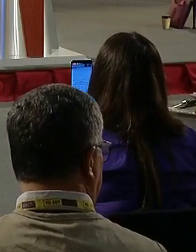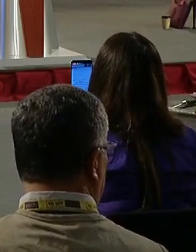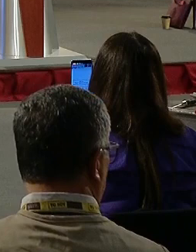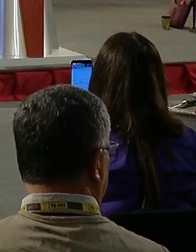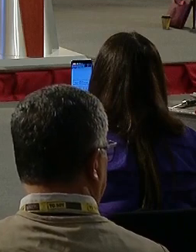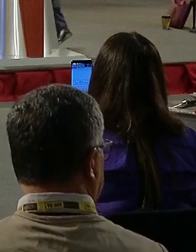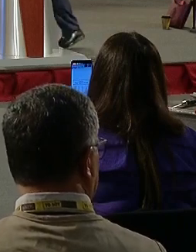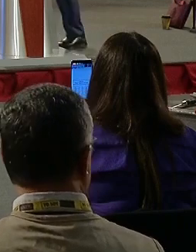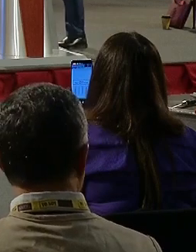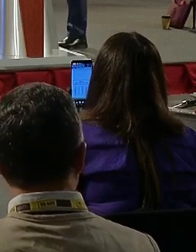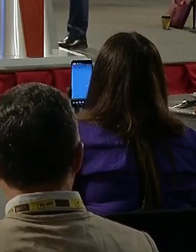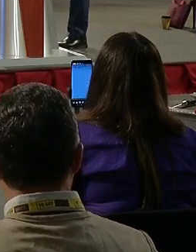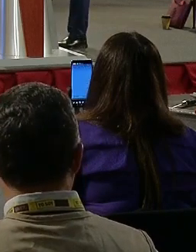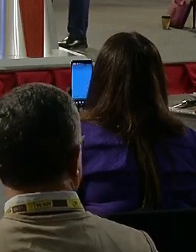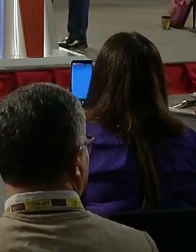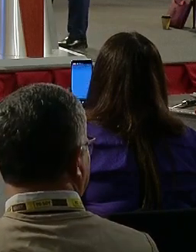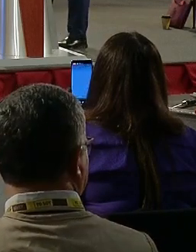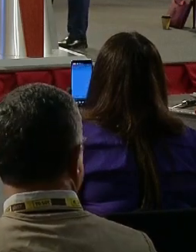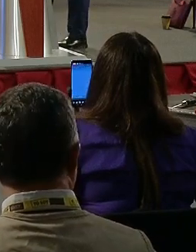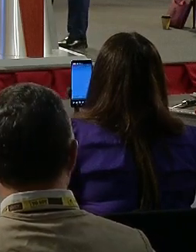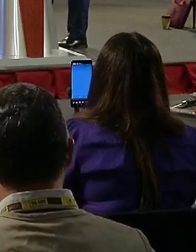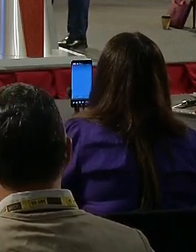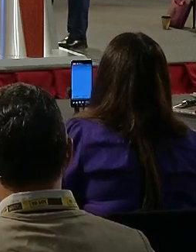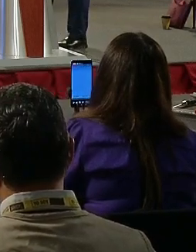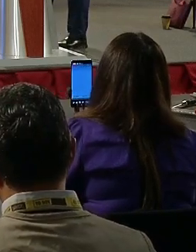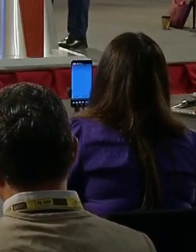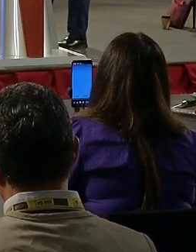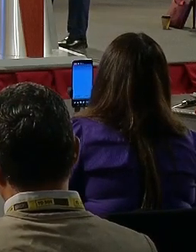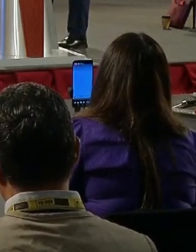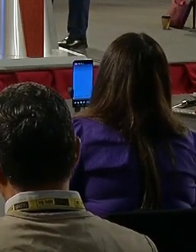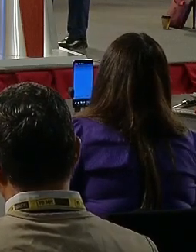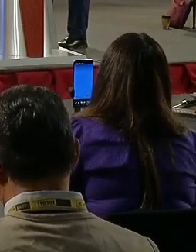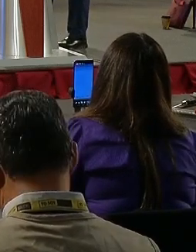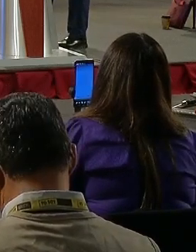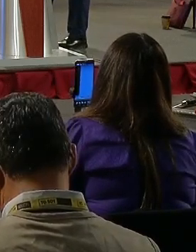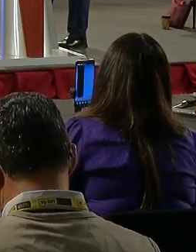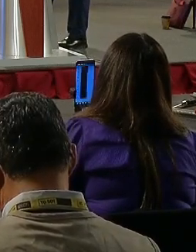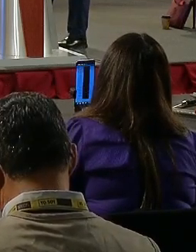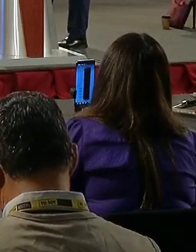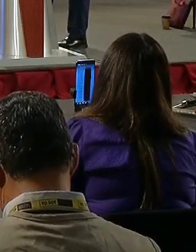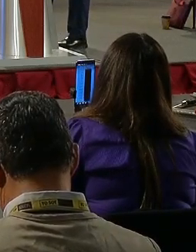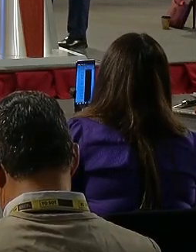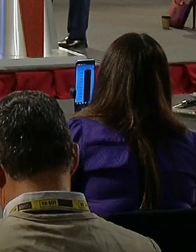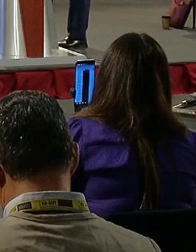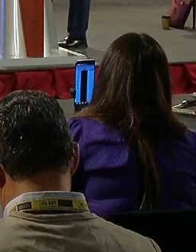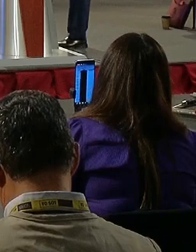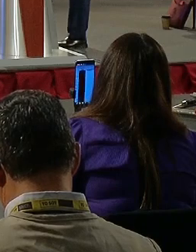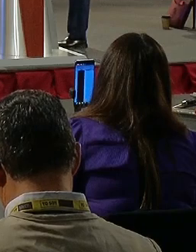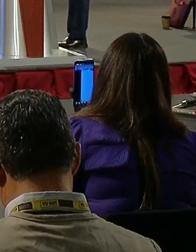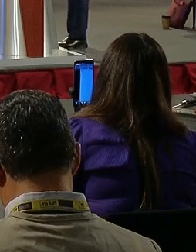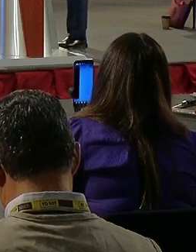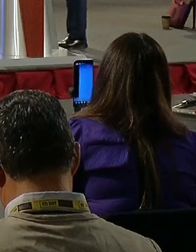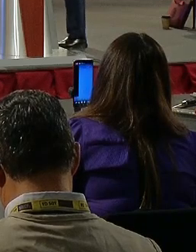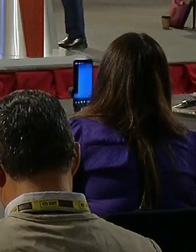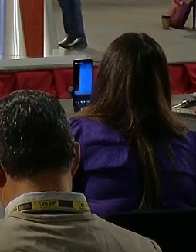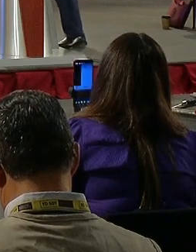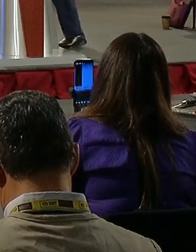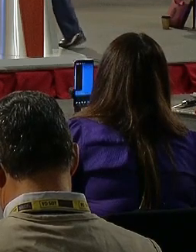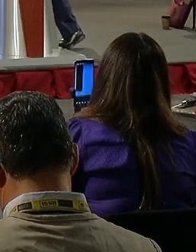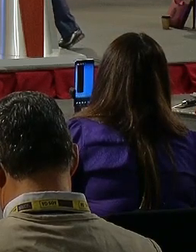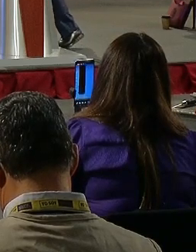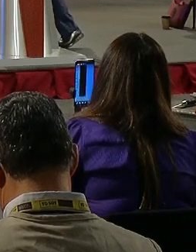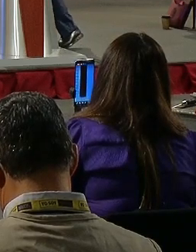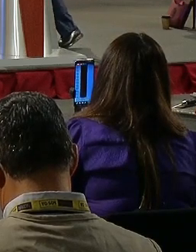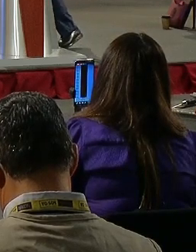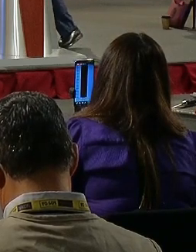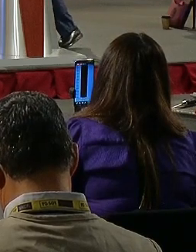A ver si lo tienes ahí. Dice que aguantaría más. ¿Hasta qué tope, presidente? Sí. ¿Entenderían que el peso ya sería